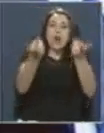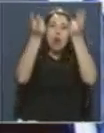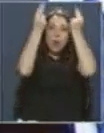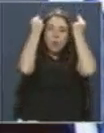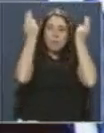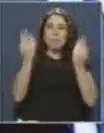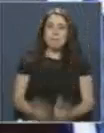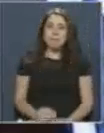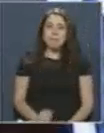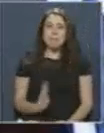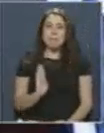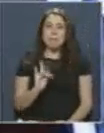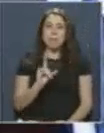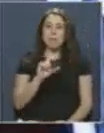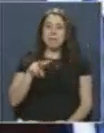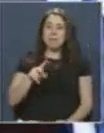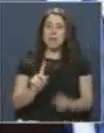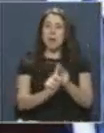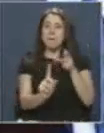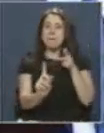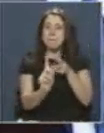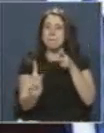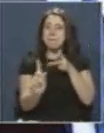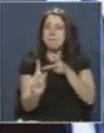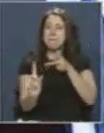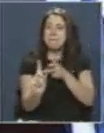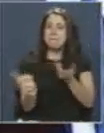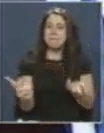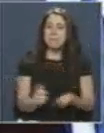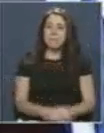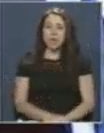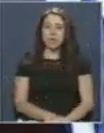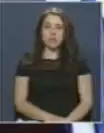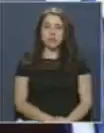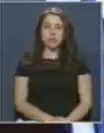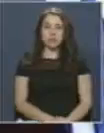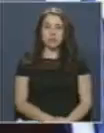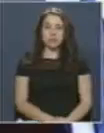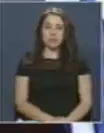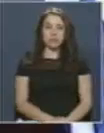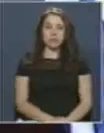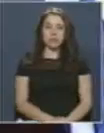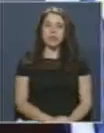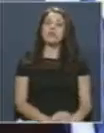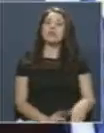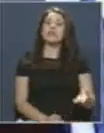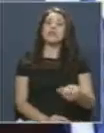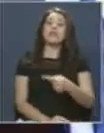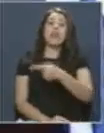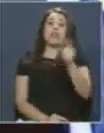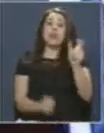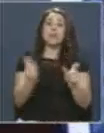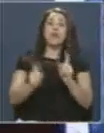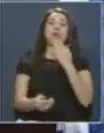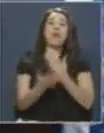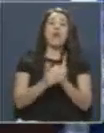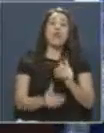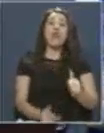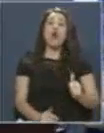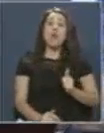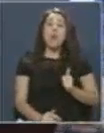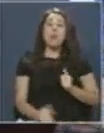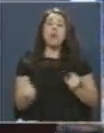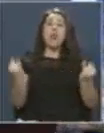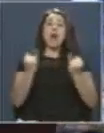Y el bullying se ejerce sobre aquellos que no cumplen estos estereotipos